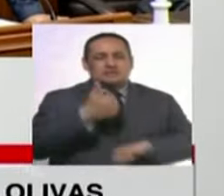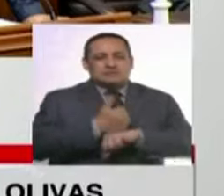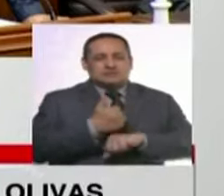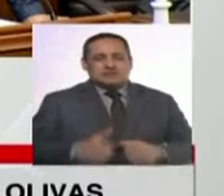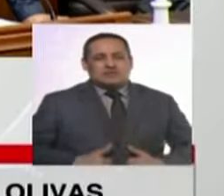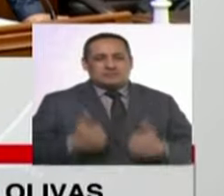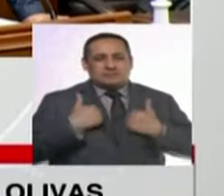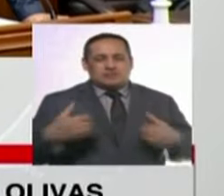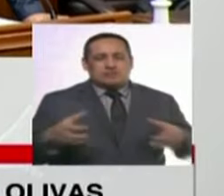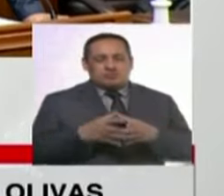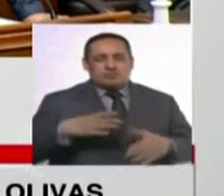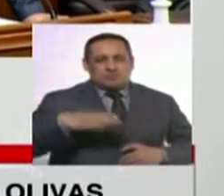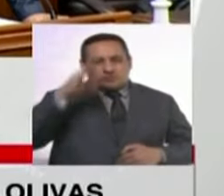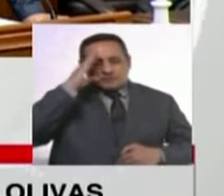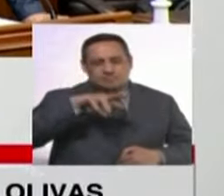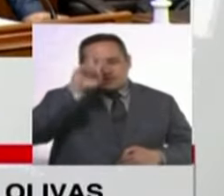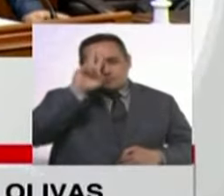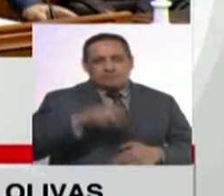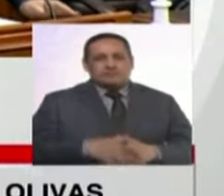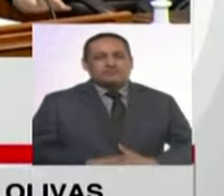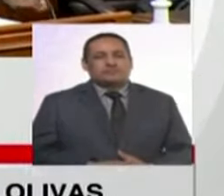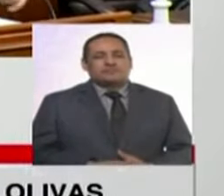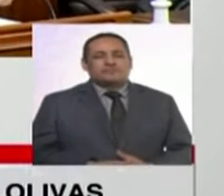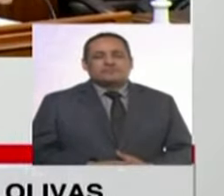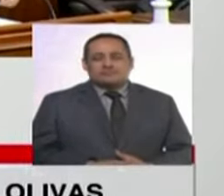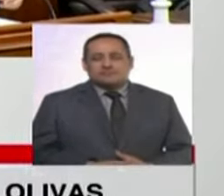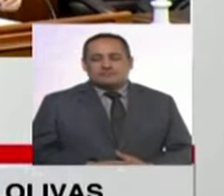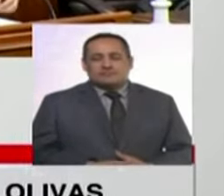de la Policía Nacional del Perú